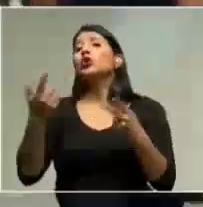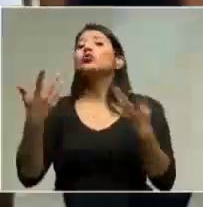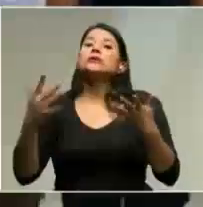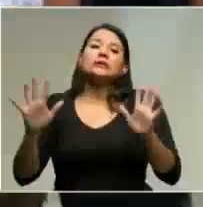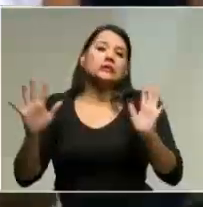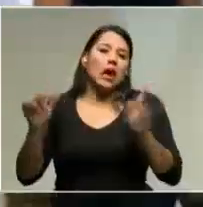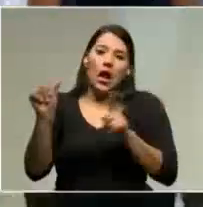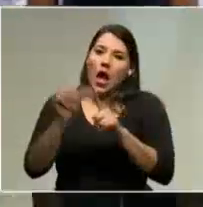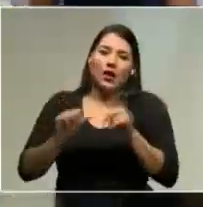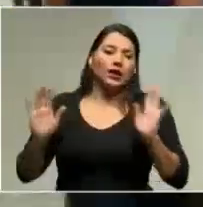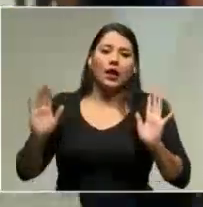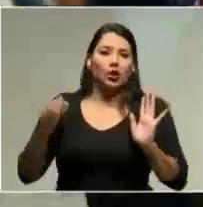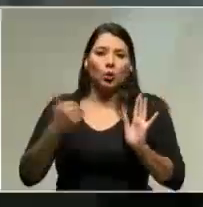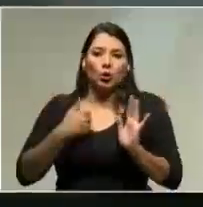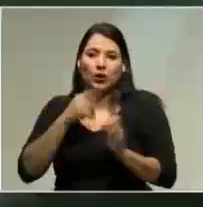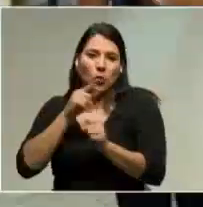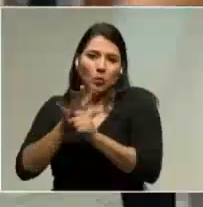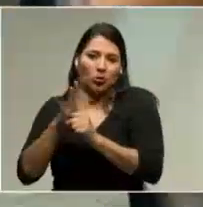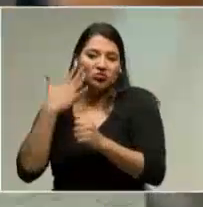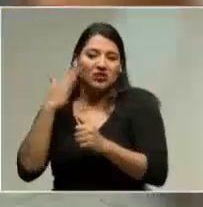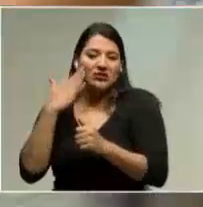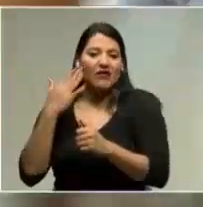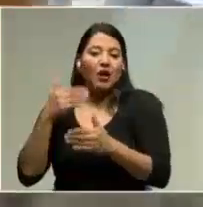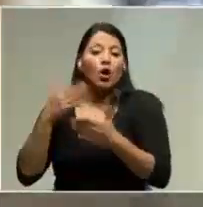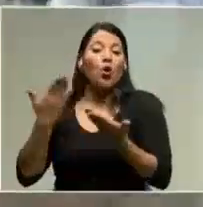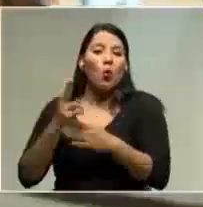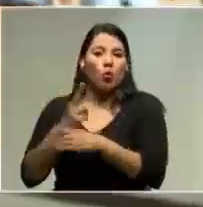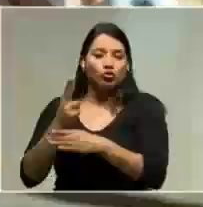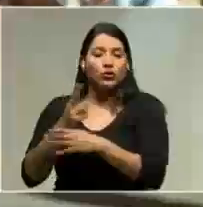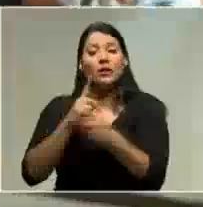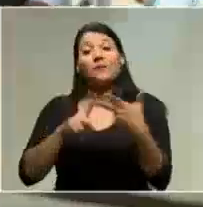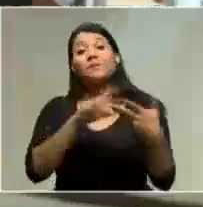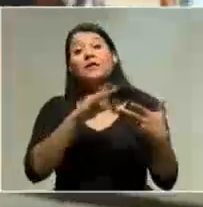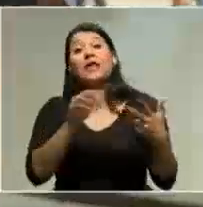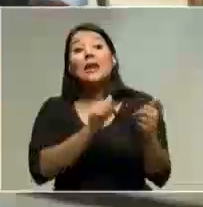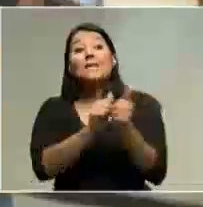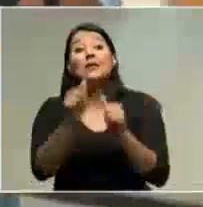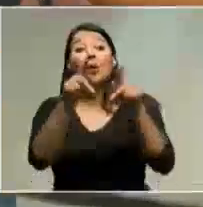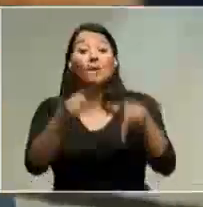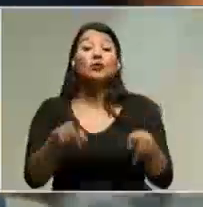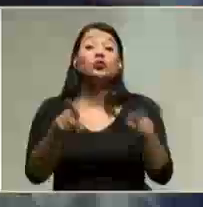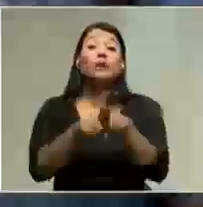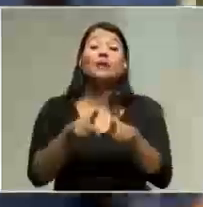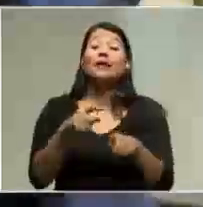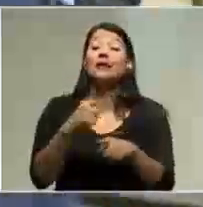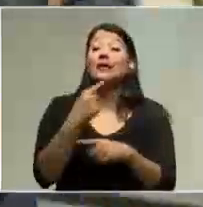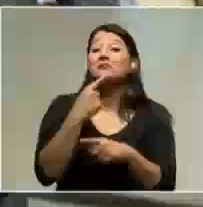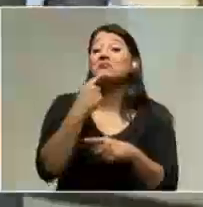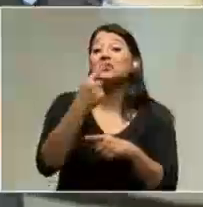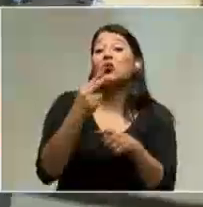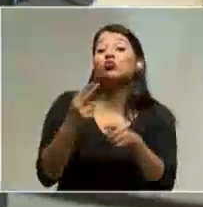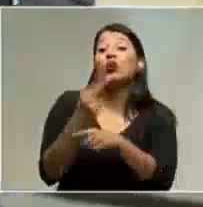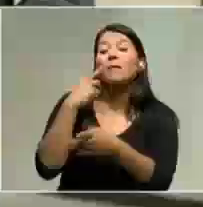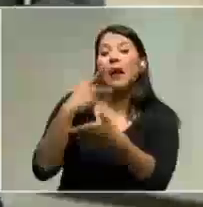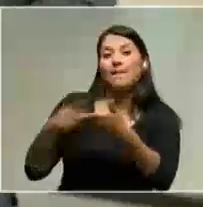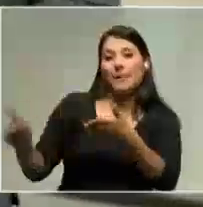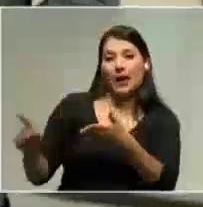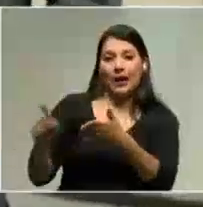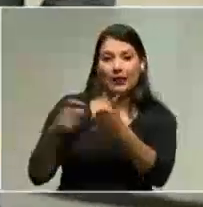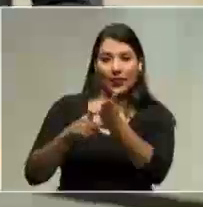aguinaldo prácticamente comprometido y la mayoría también nos comentaba que van a utilizarlo para cancelar algunas